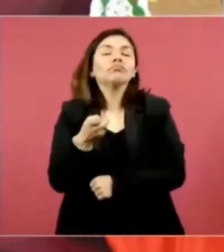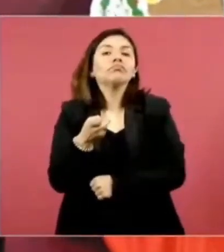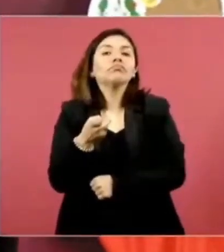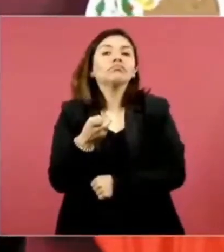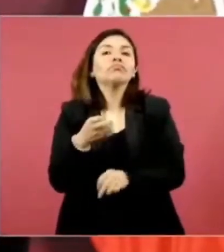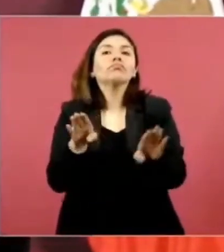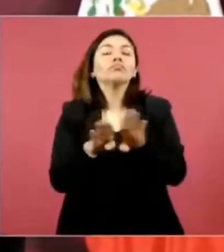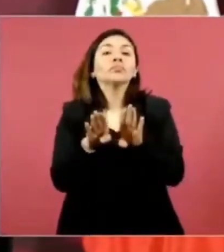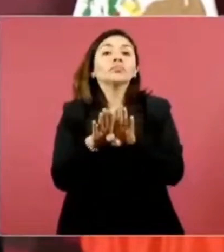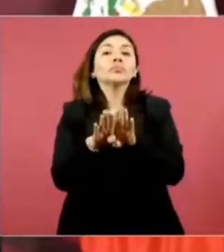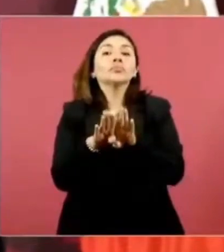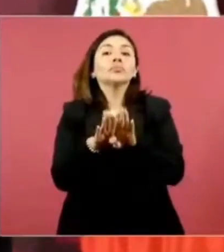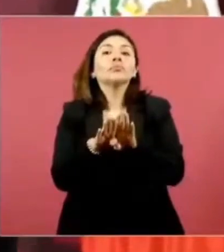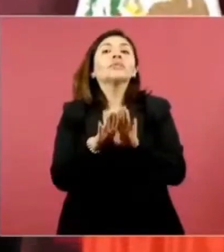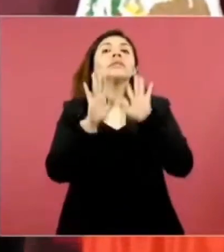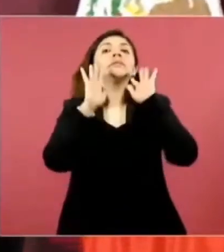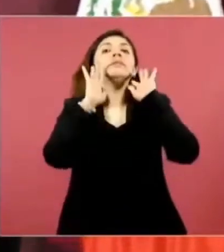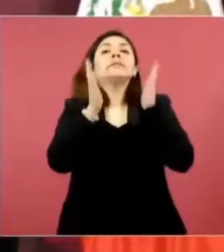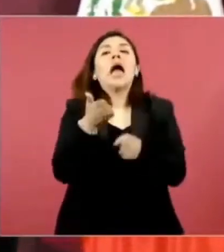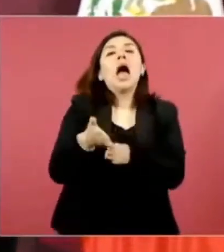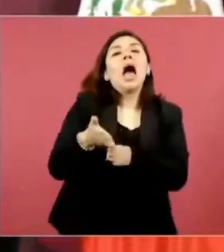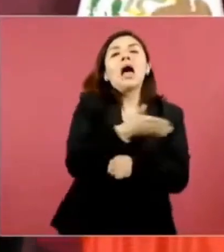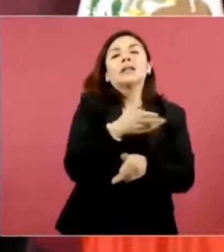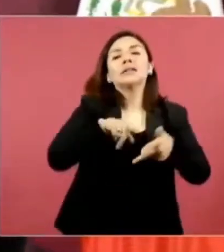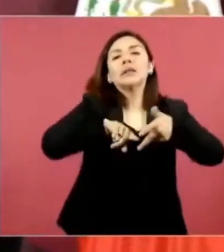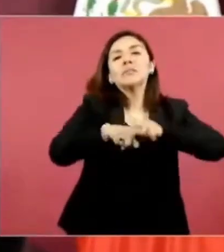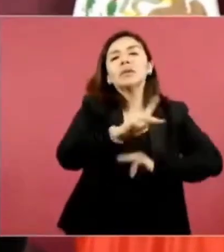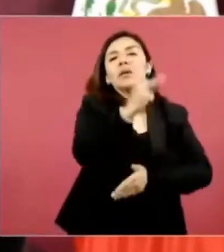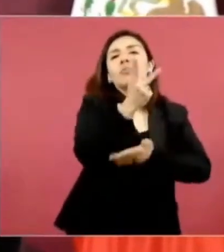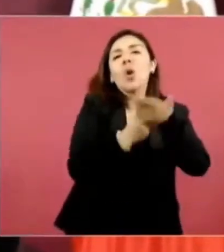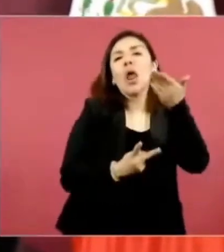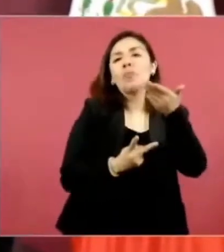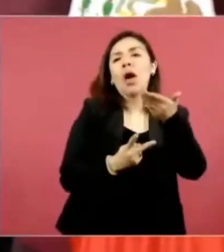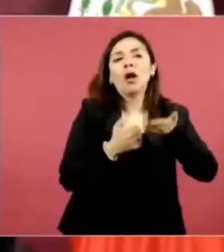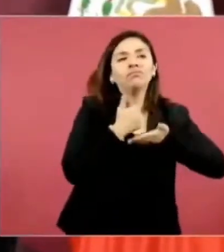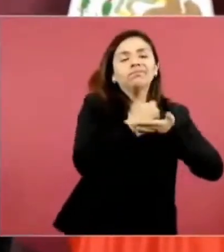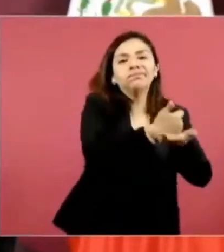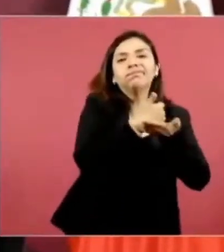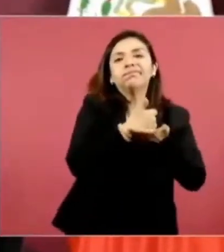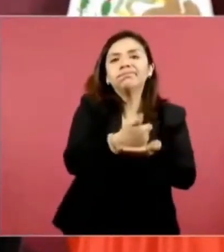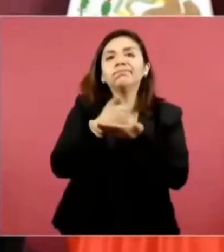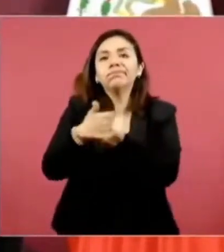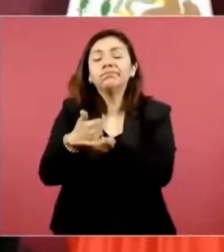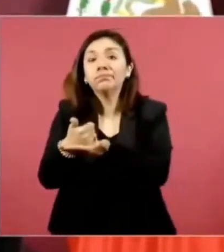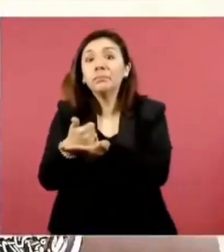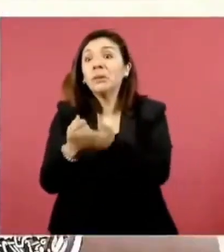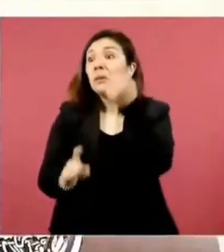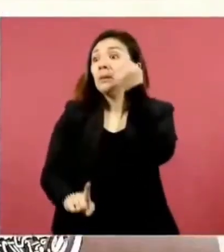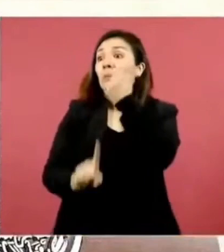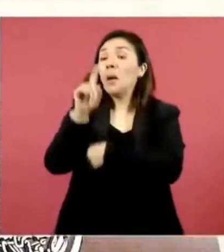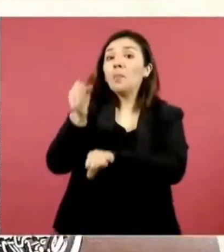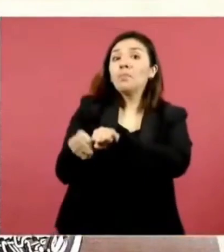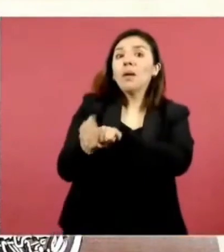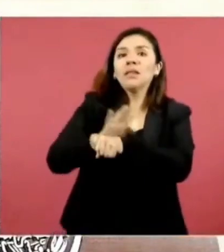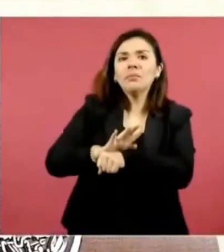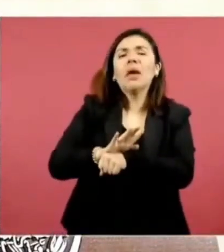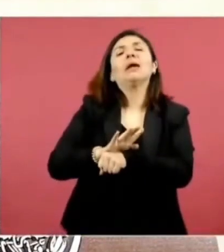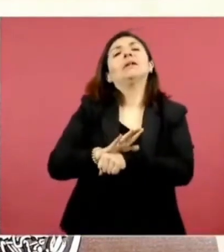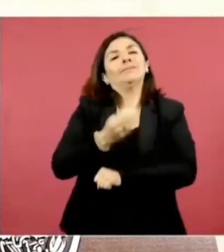con los programas en marcha y lo que hicimos fue reforzarlos.